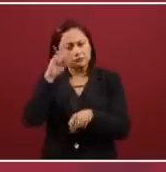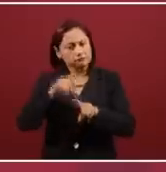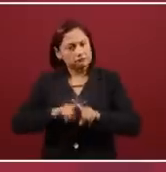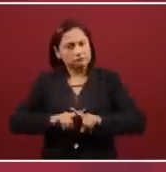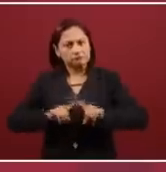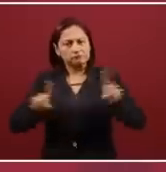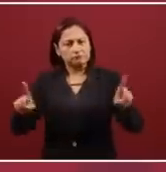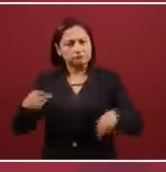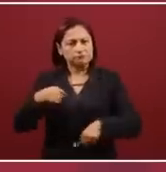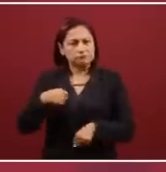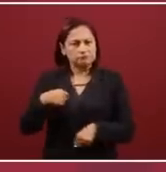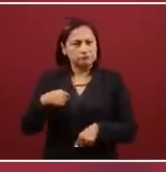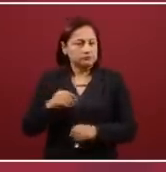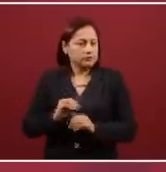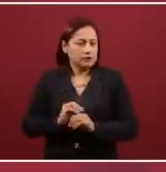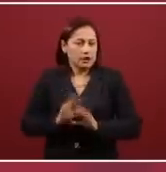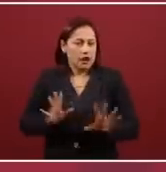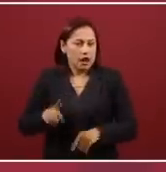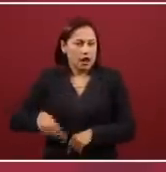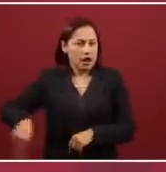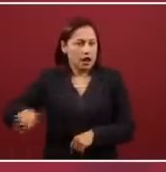entonces